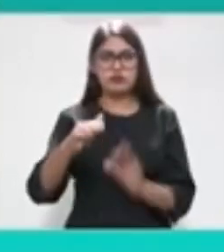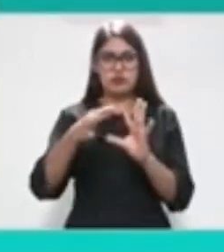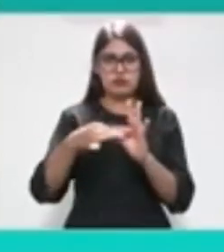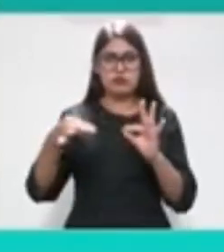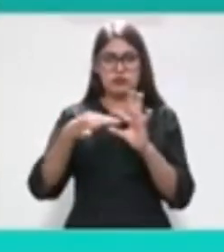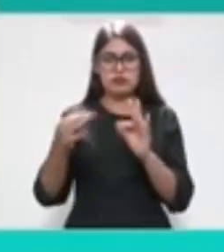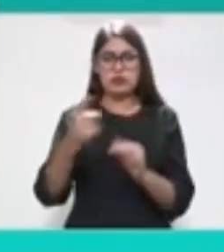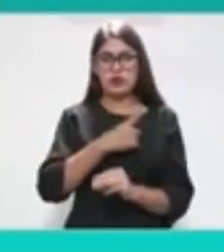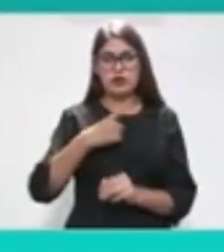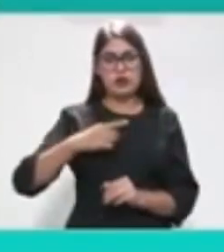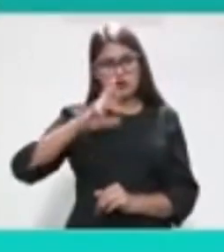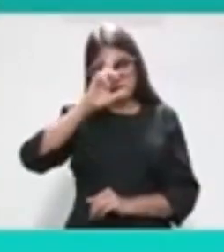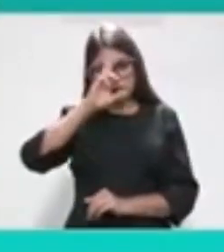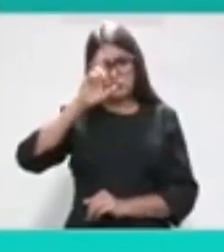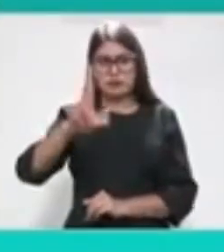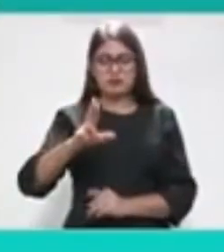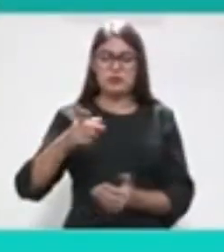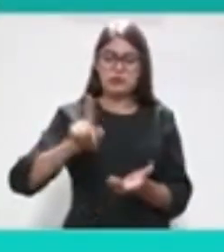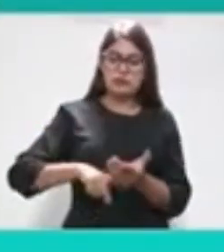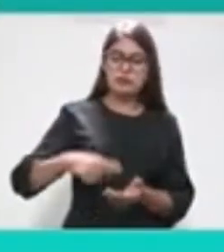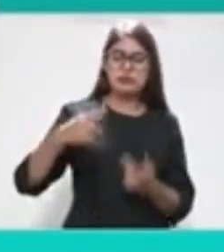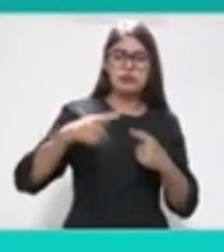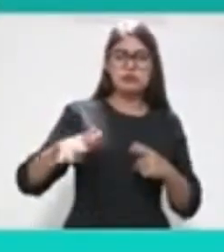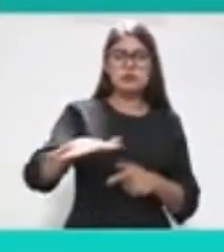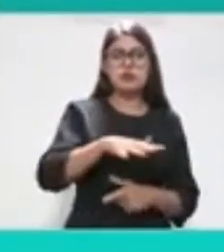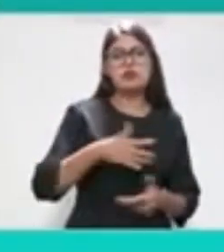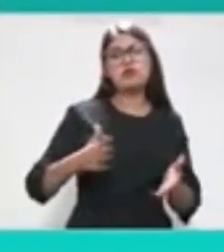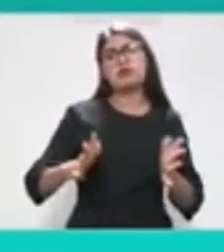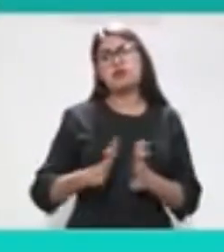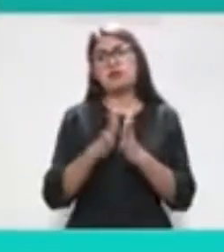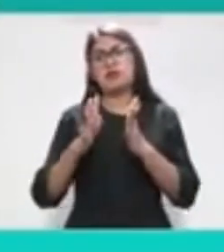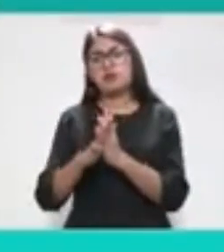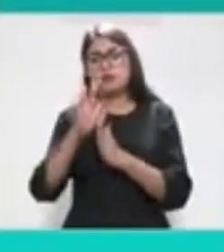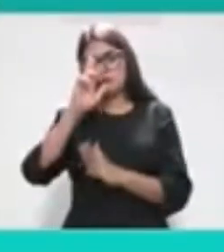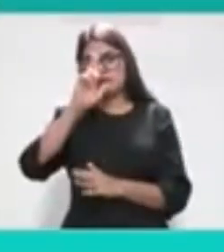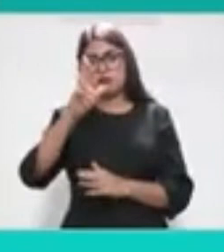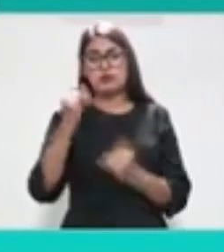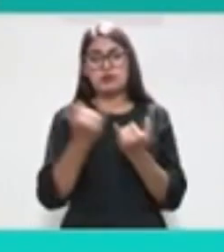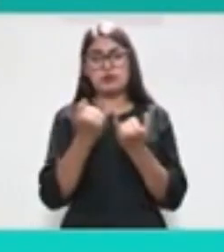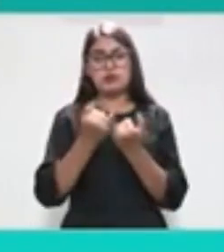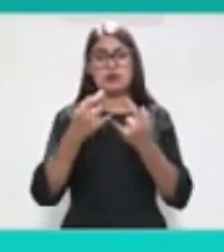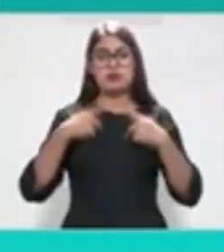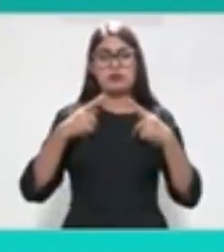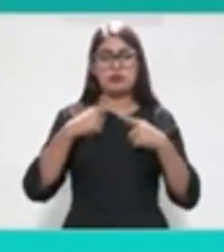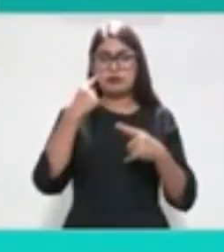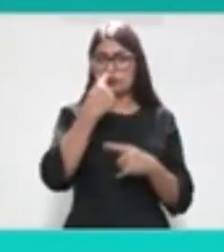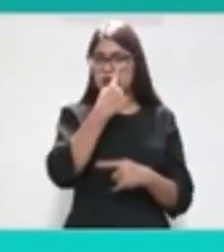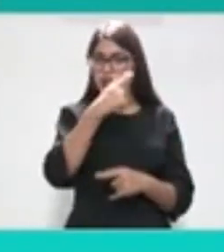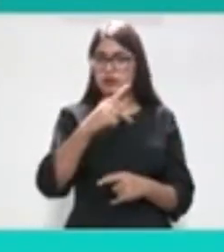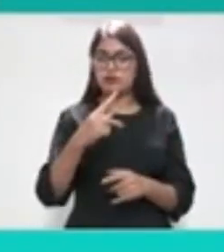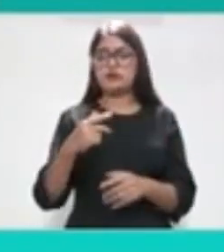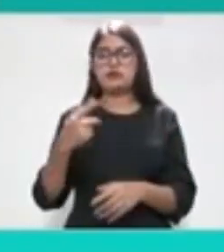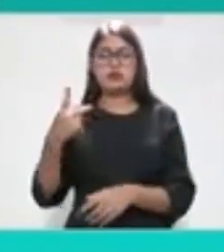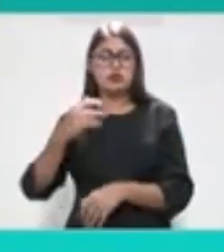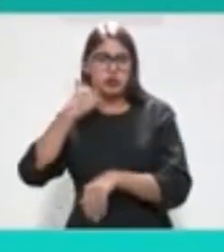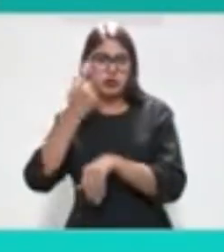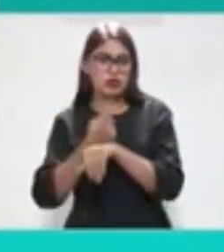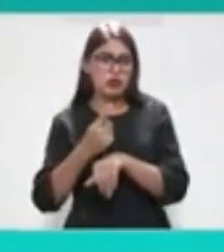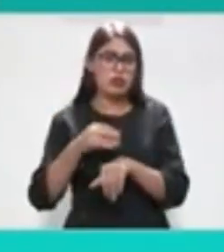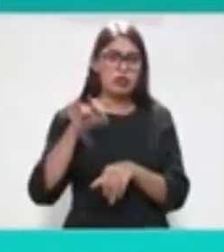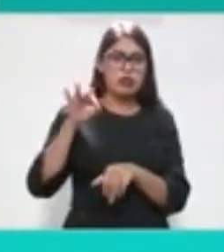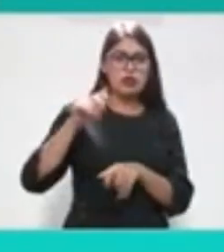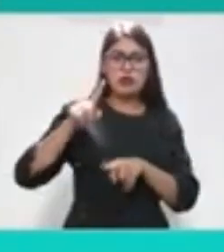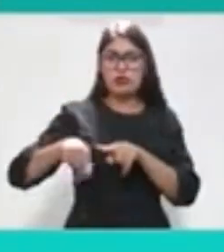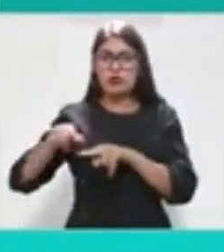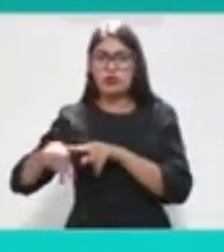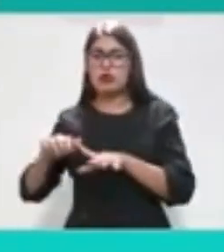debe respetar la democracia de nuestro país y evitar la transgresión a la libertad de la voluntad de la ciudadanía en la emisión del sufragio